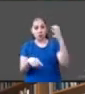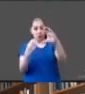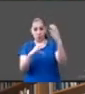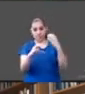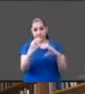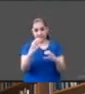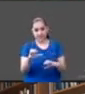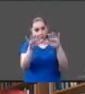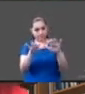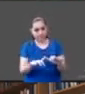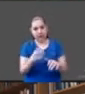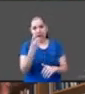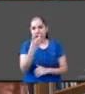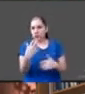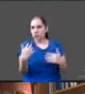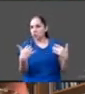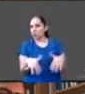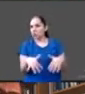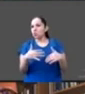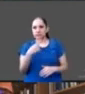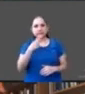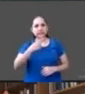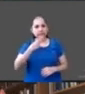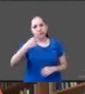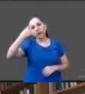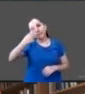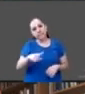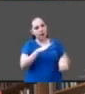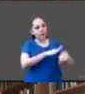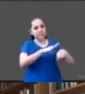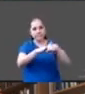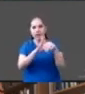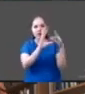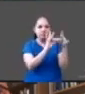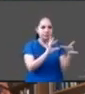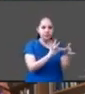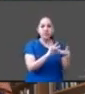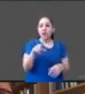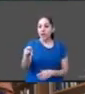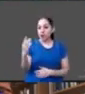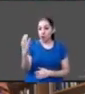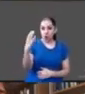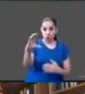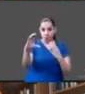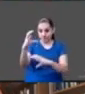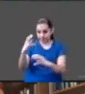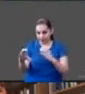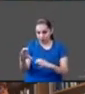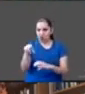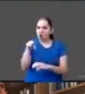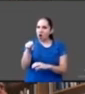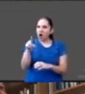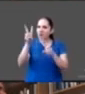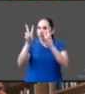agenda. De algunos de los comentarios surgieron otros a partir de que había tanto